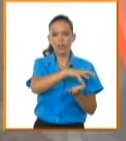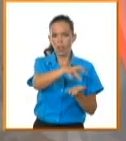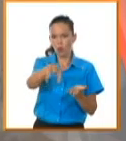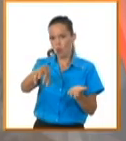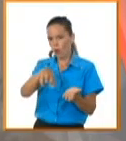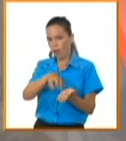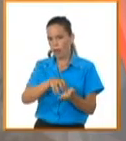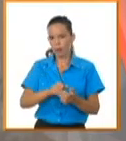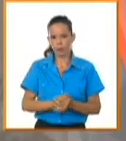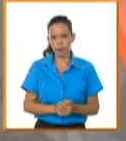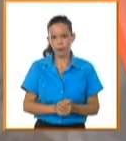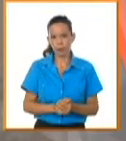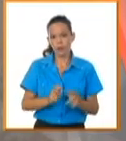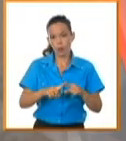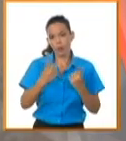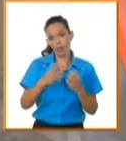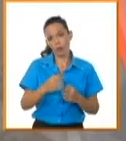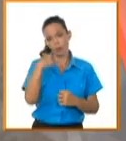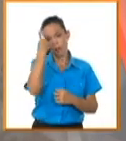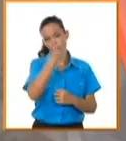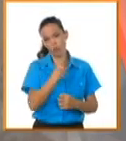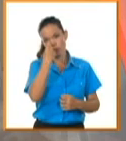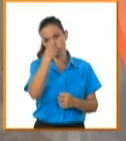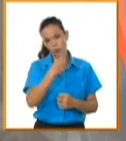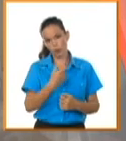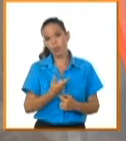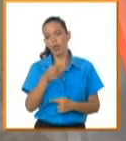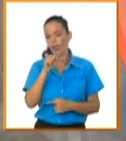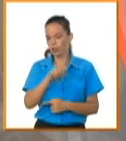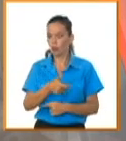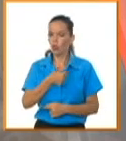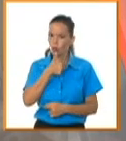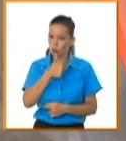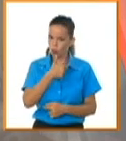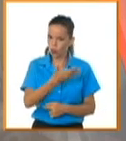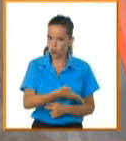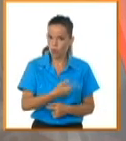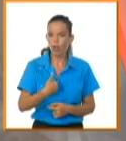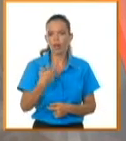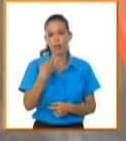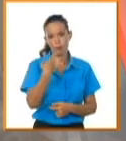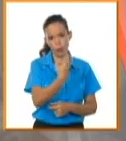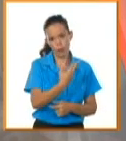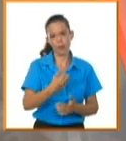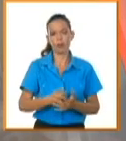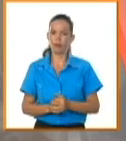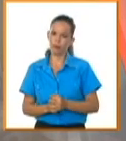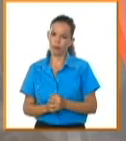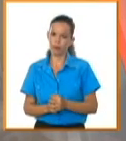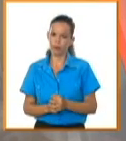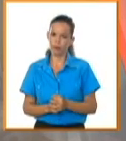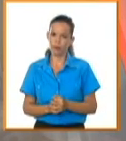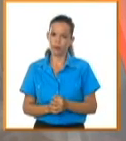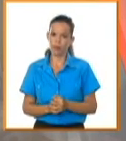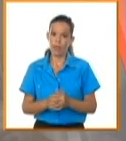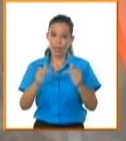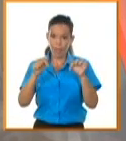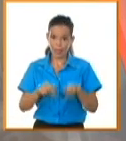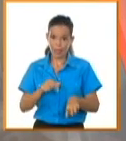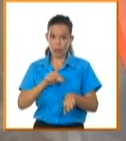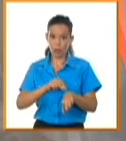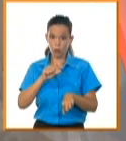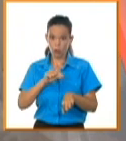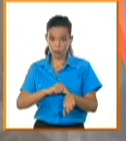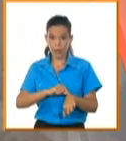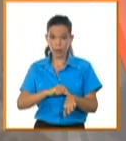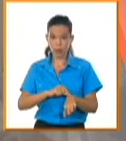una de las preguntas esto ha sido también recurrente en cuanto a las preocupaciones y para nada en estos momentos podemos decir